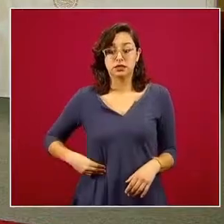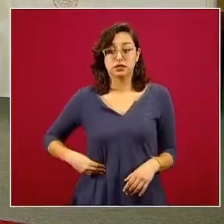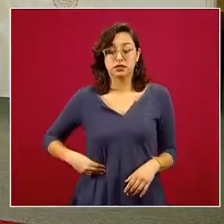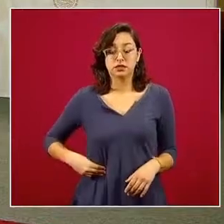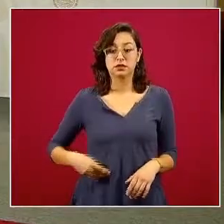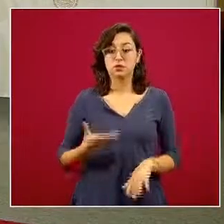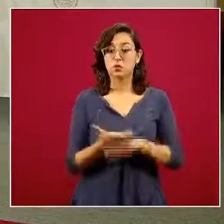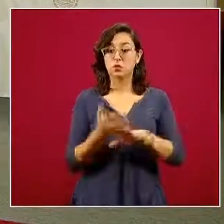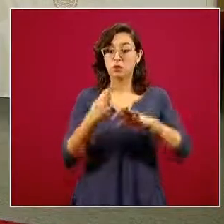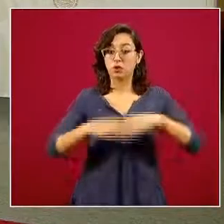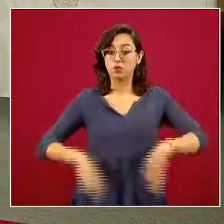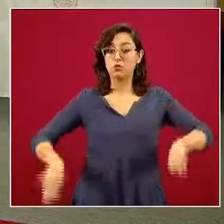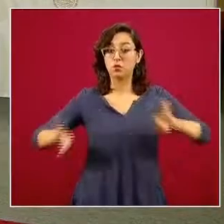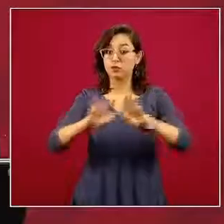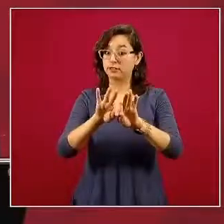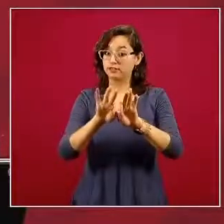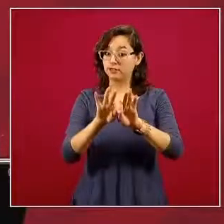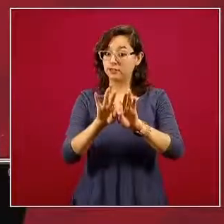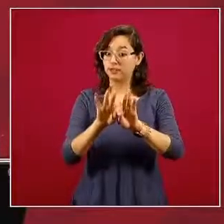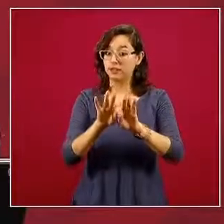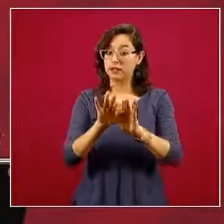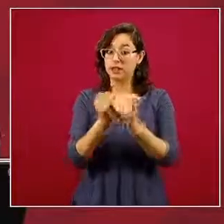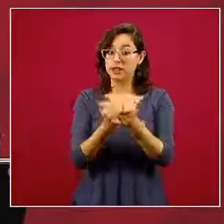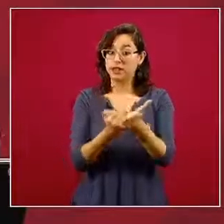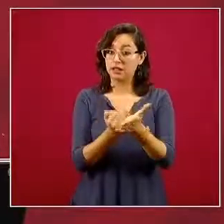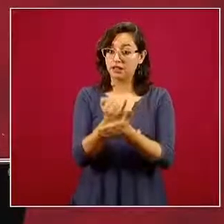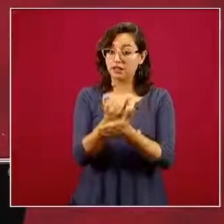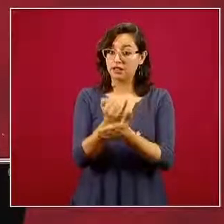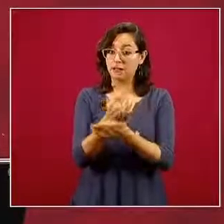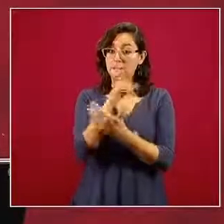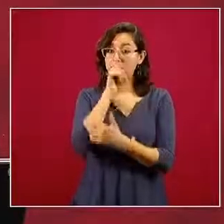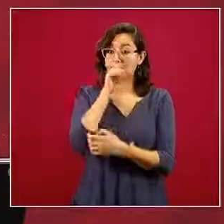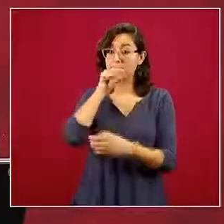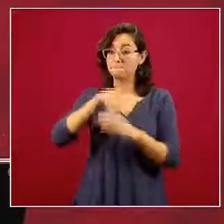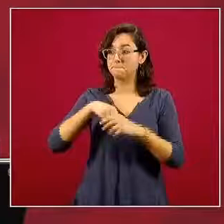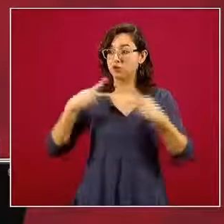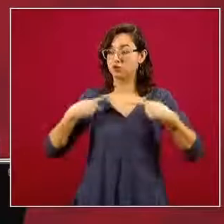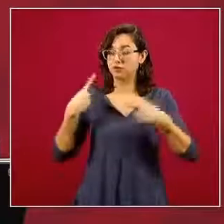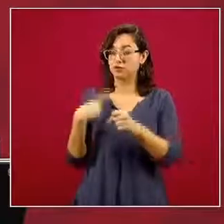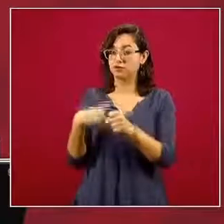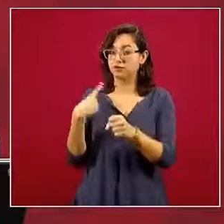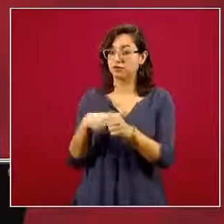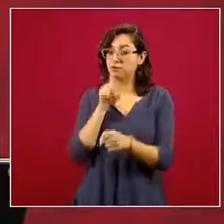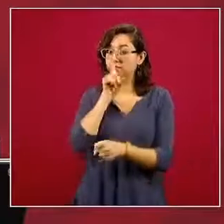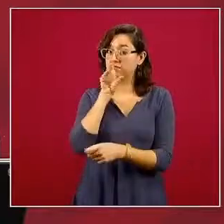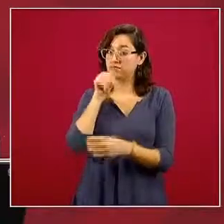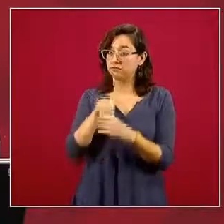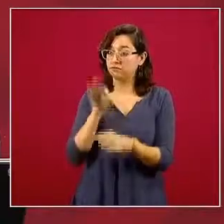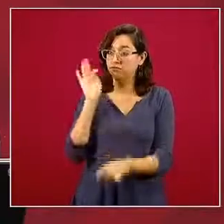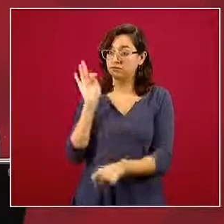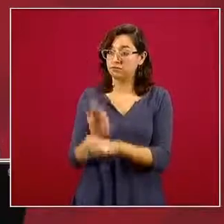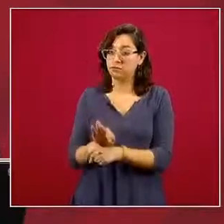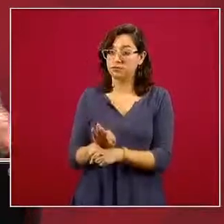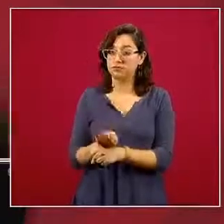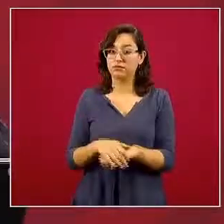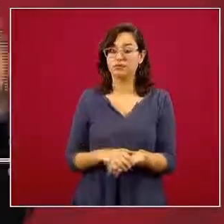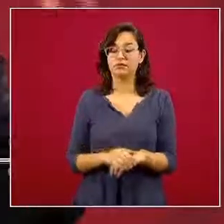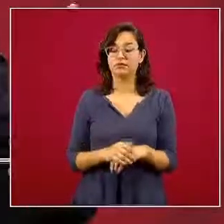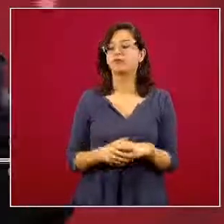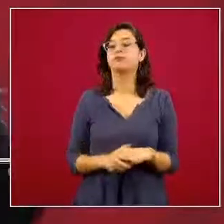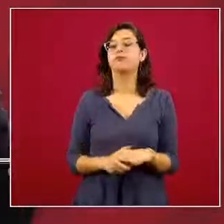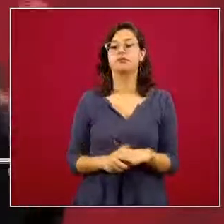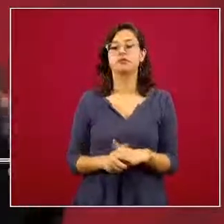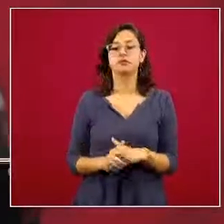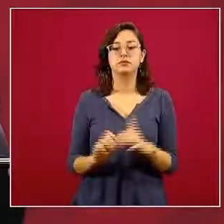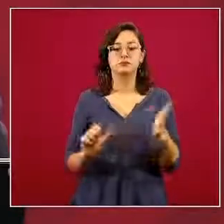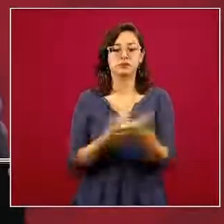razón importante, es una decisión, proteger la confidencialidad de las personas. En las zonas urbanas la